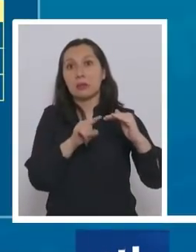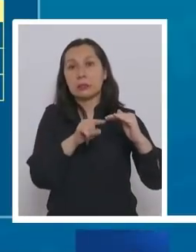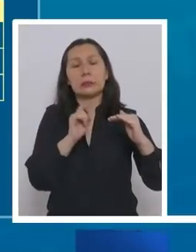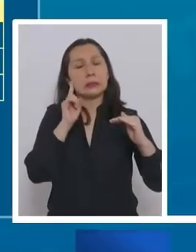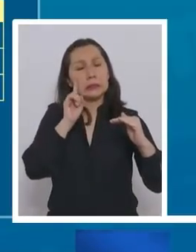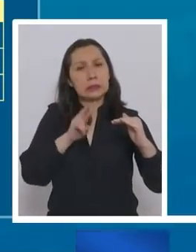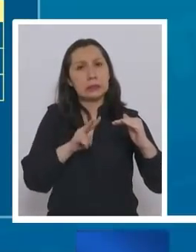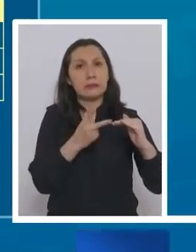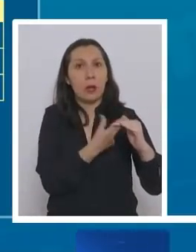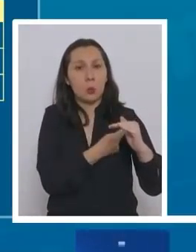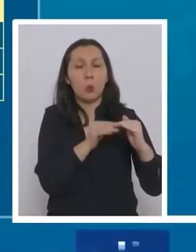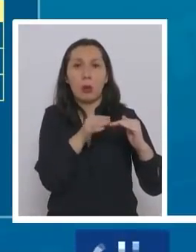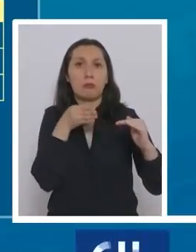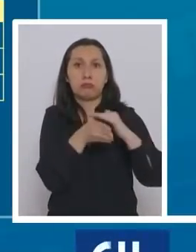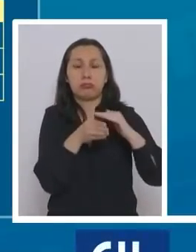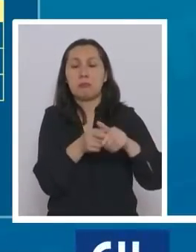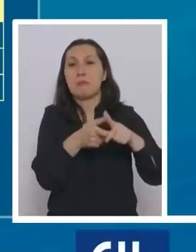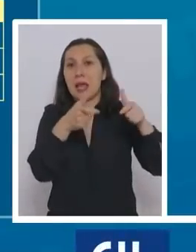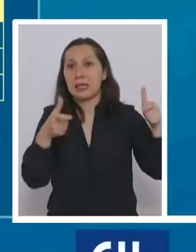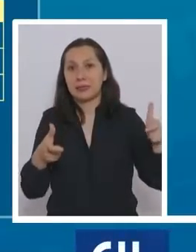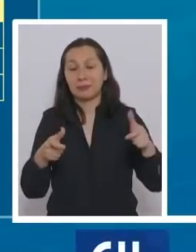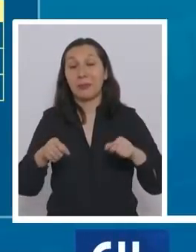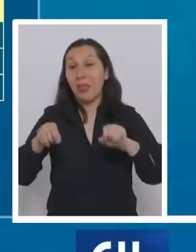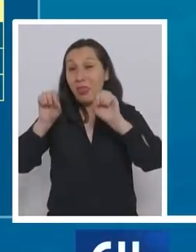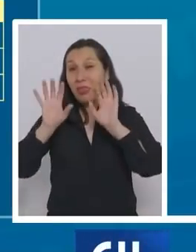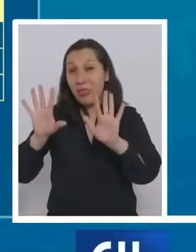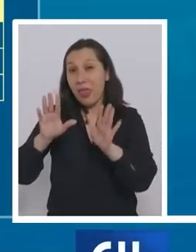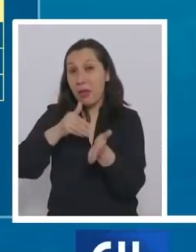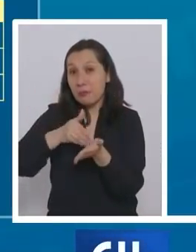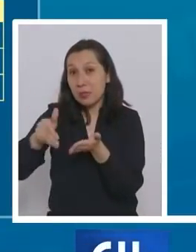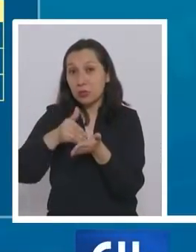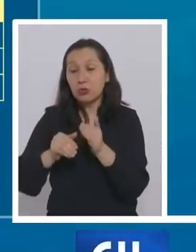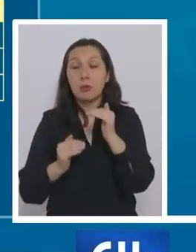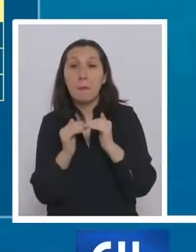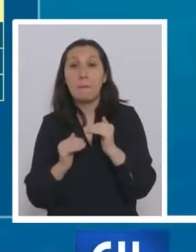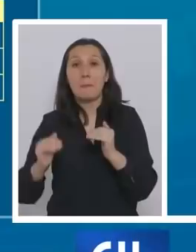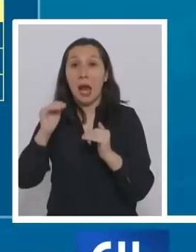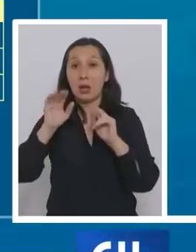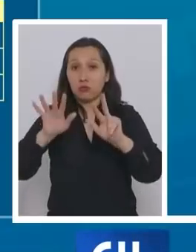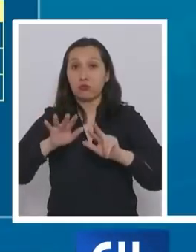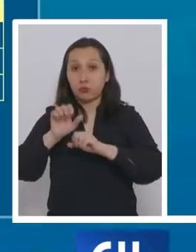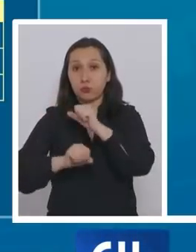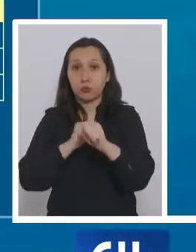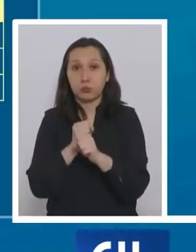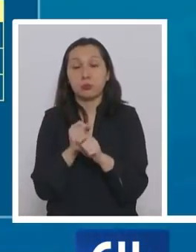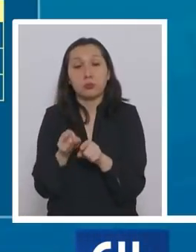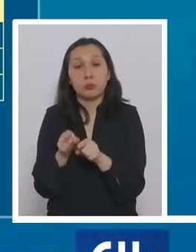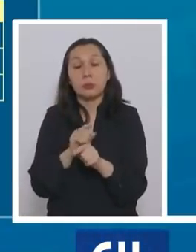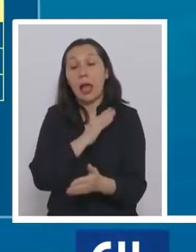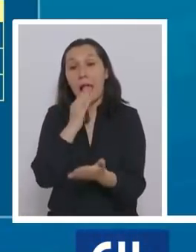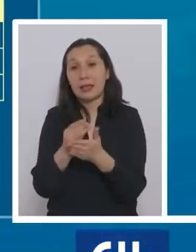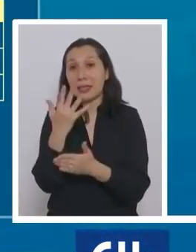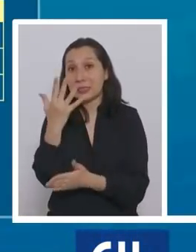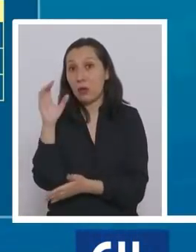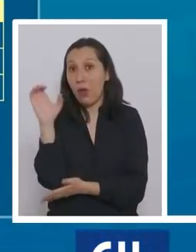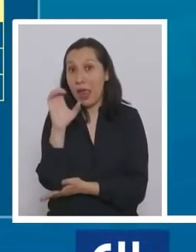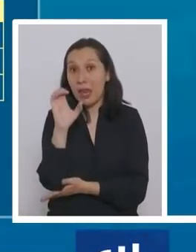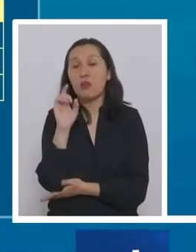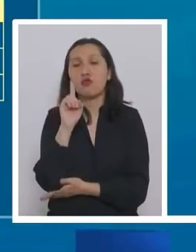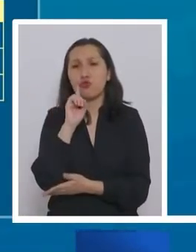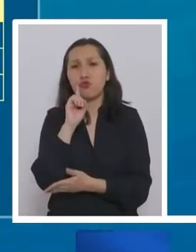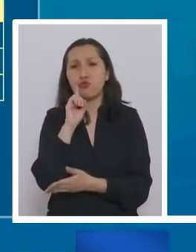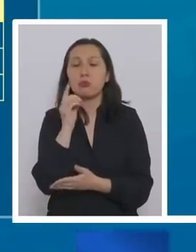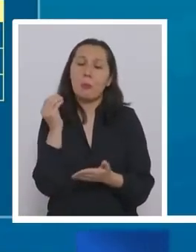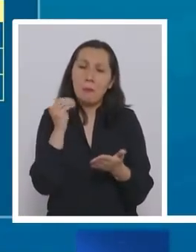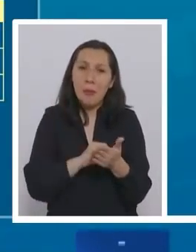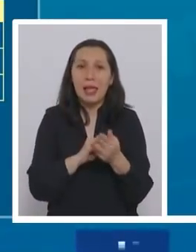vacunados. Finalmente, de los más de 10 millones de personas mayores de 18 años que al 5 de enero se encontraban con su dosis